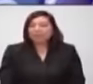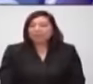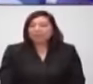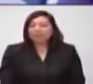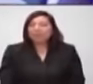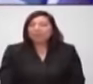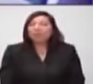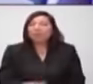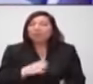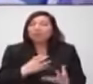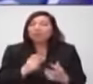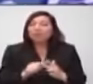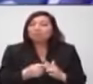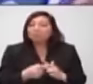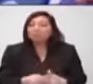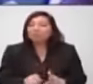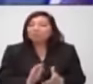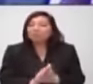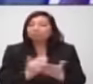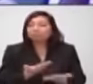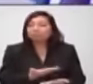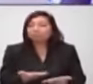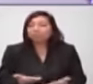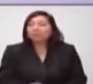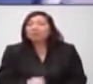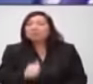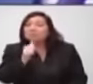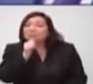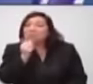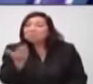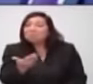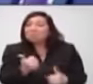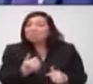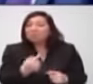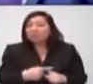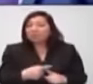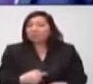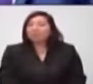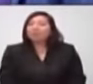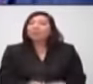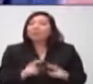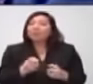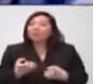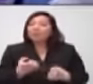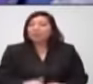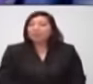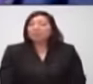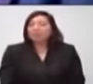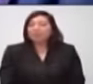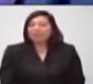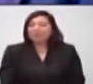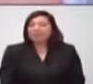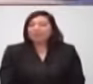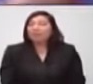Quisiera empezar saludando las iniciativas privadas. Es muy bueno dinamizar la economía,